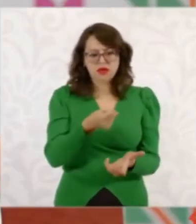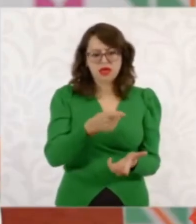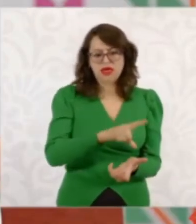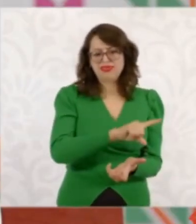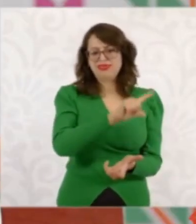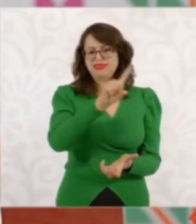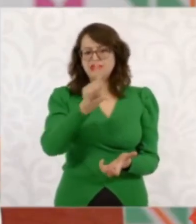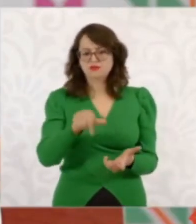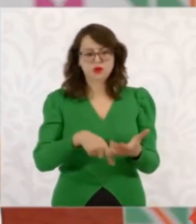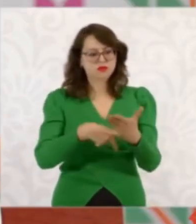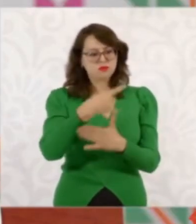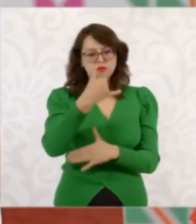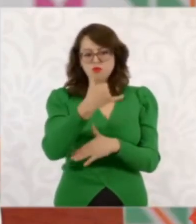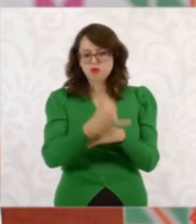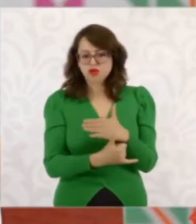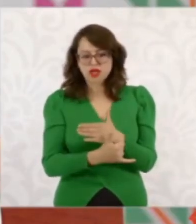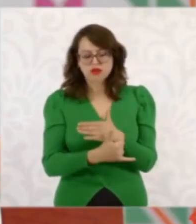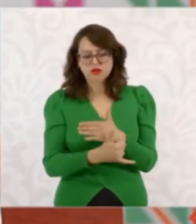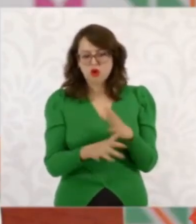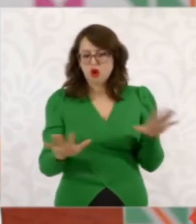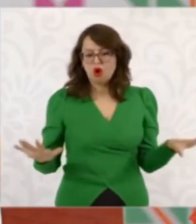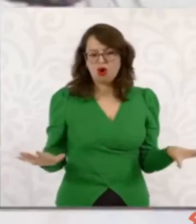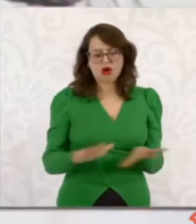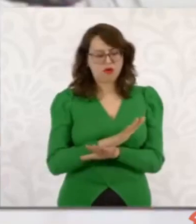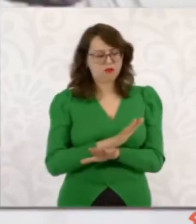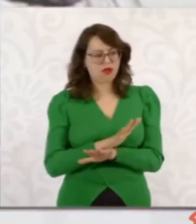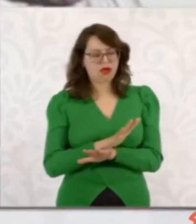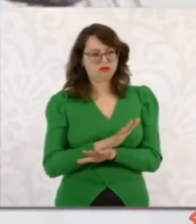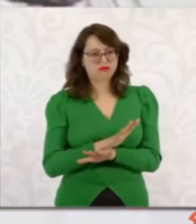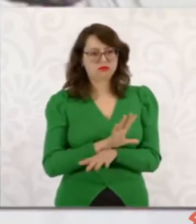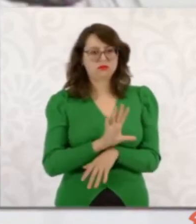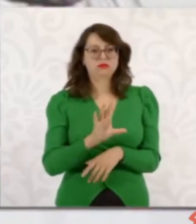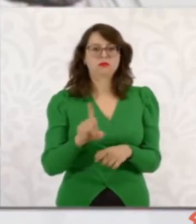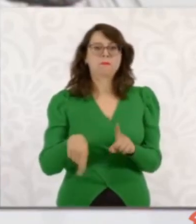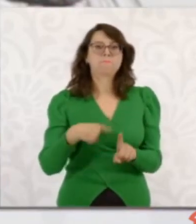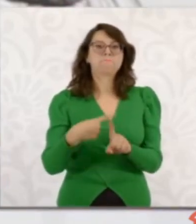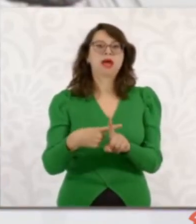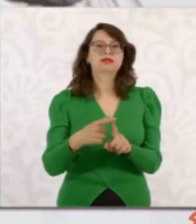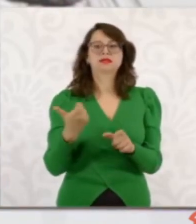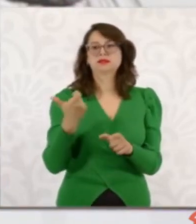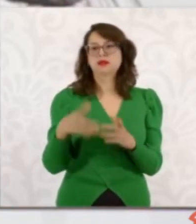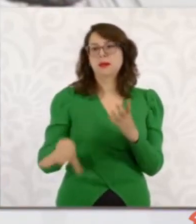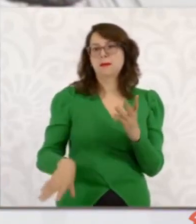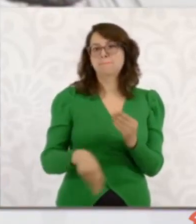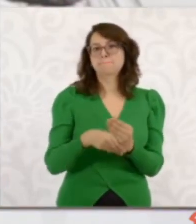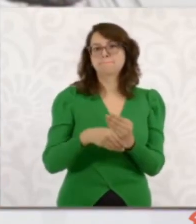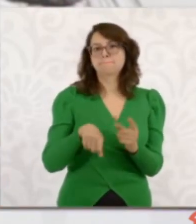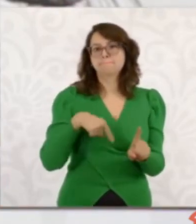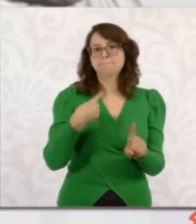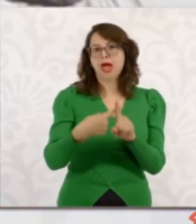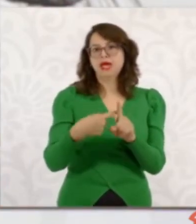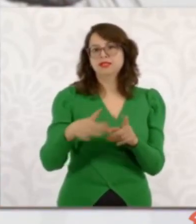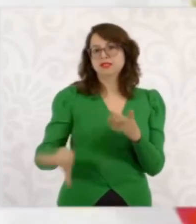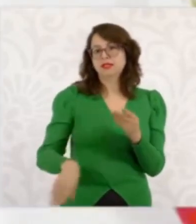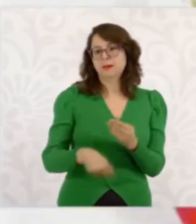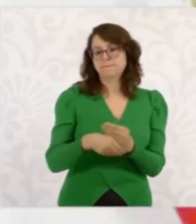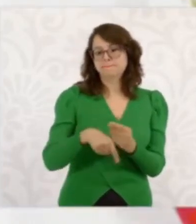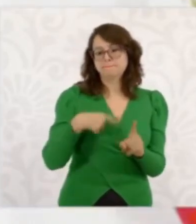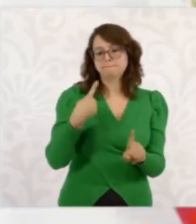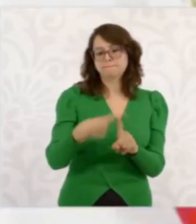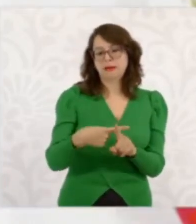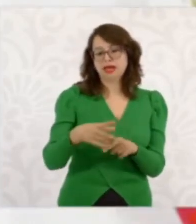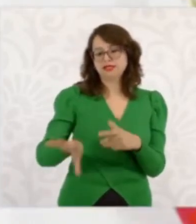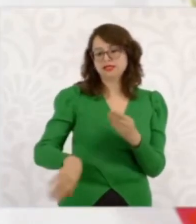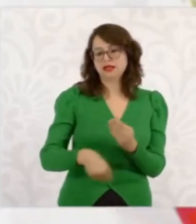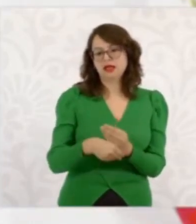pues entonces aparecen muchos precios extraordinarios, porque como ya no se construye con el proyecto ejecutivo, sino con